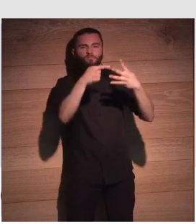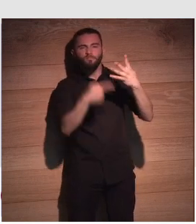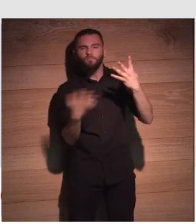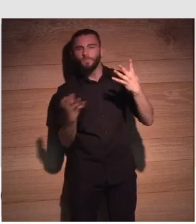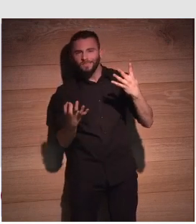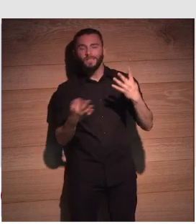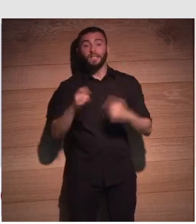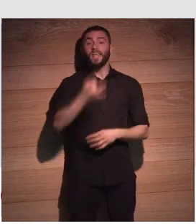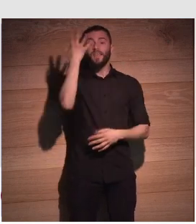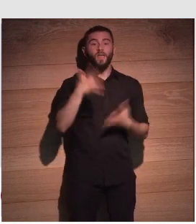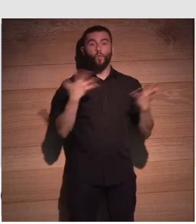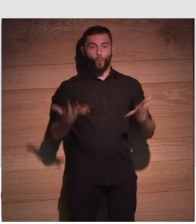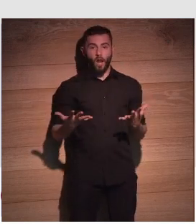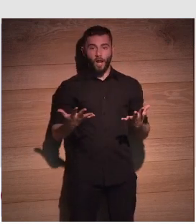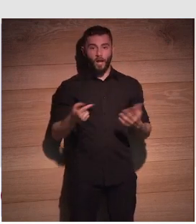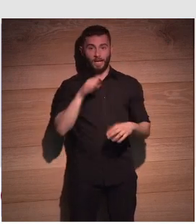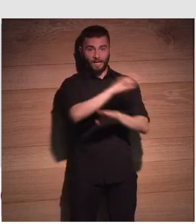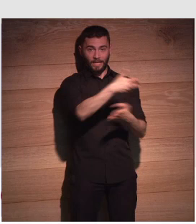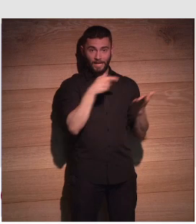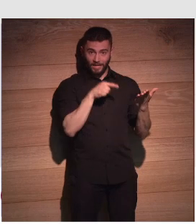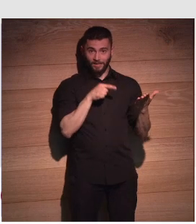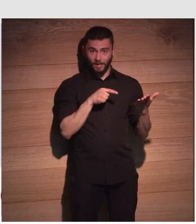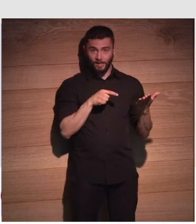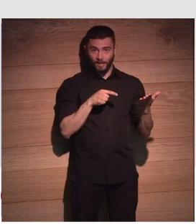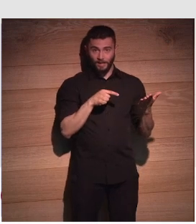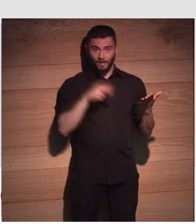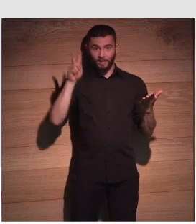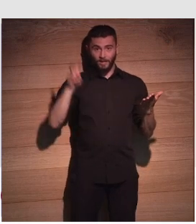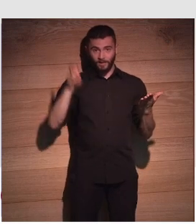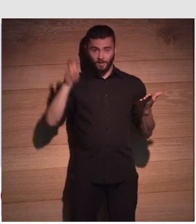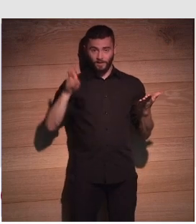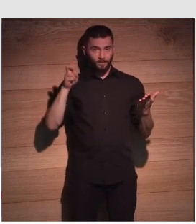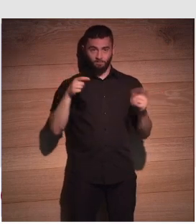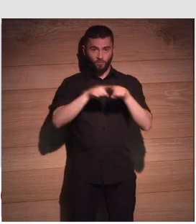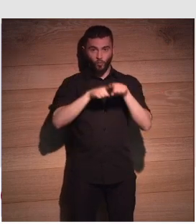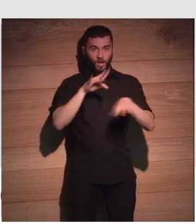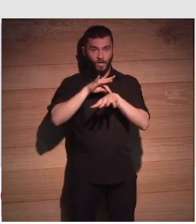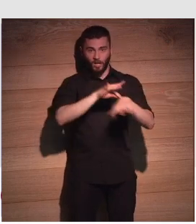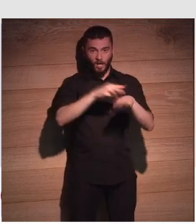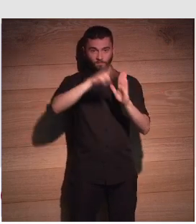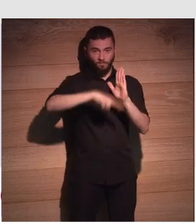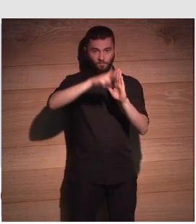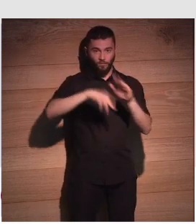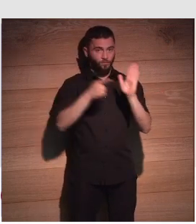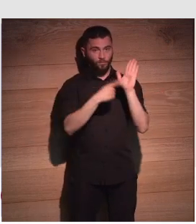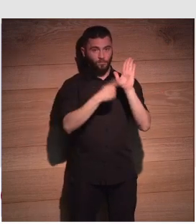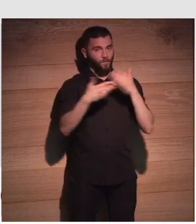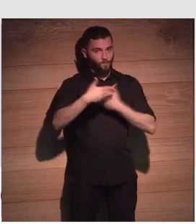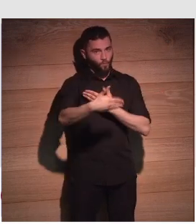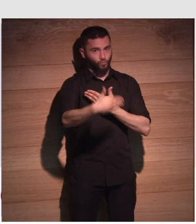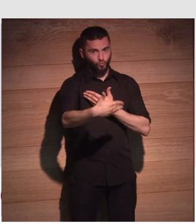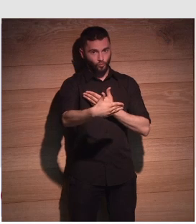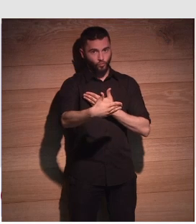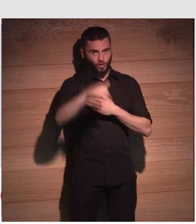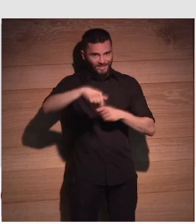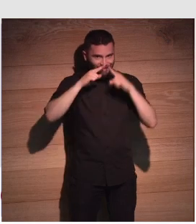La idea que es que esta carta sirva, como os decía, como guía regulatoria o legislativa en el futuro. No